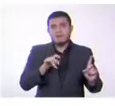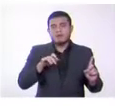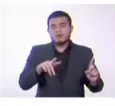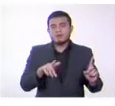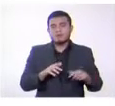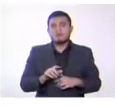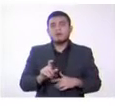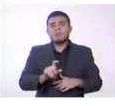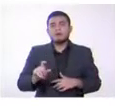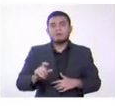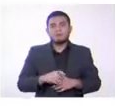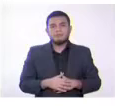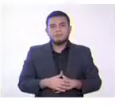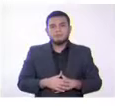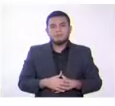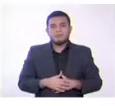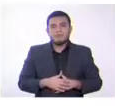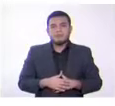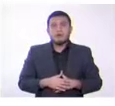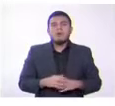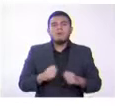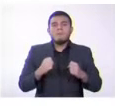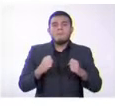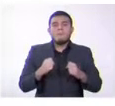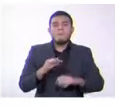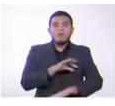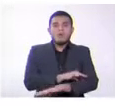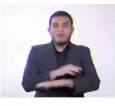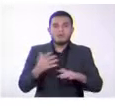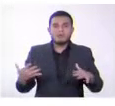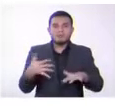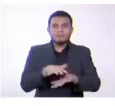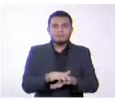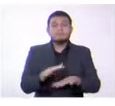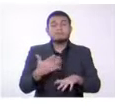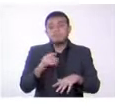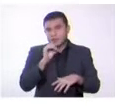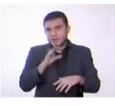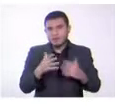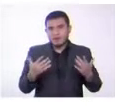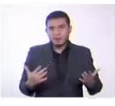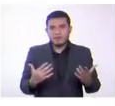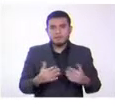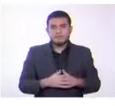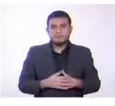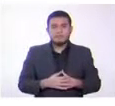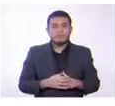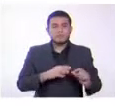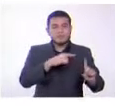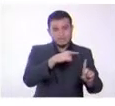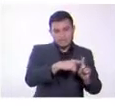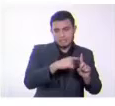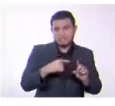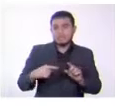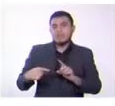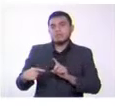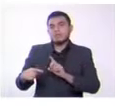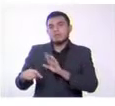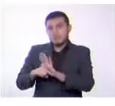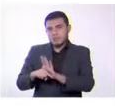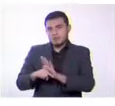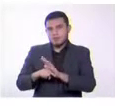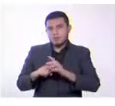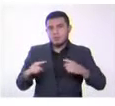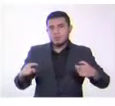originalmente llamado poder combinante, que decía que los compuestos se mantenían unidos